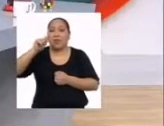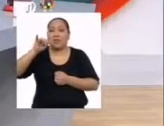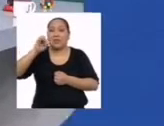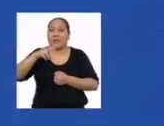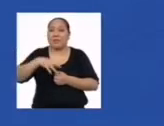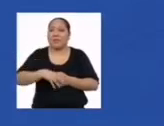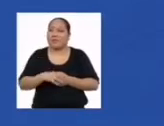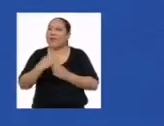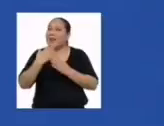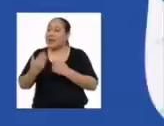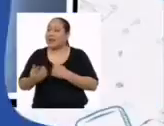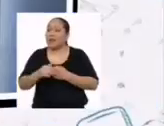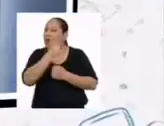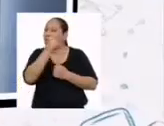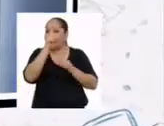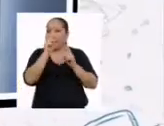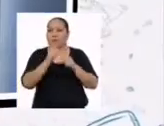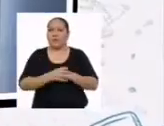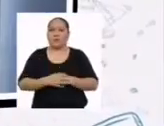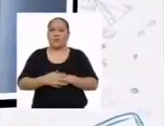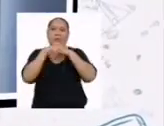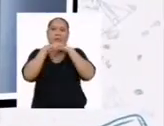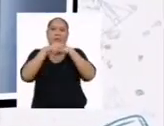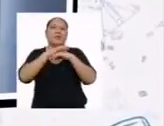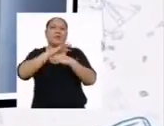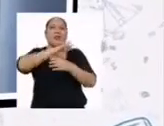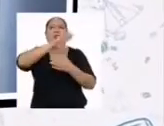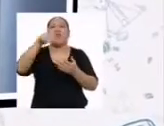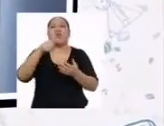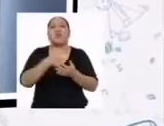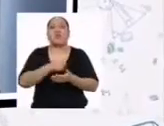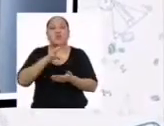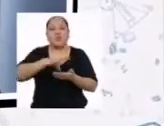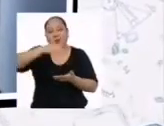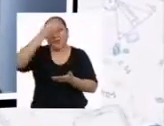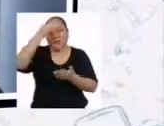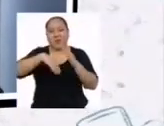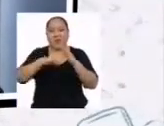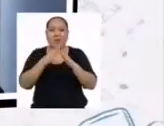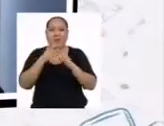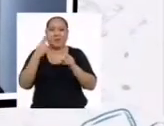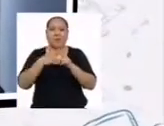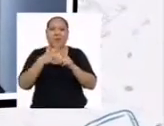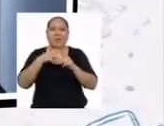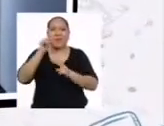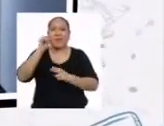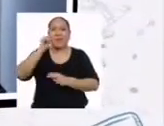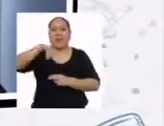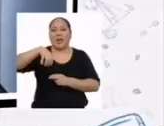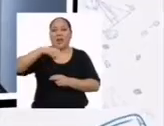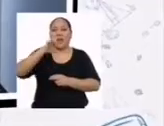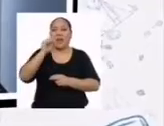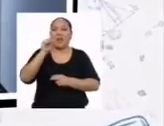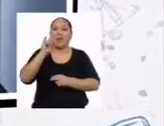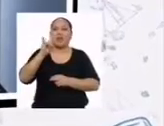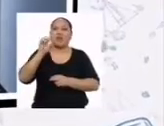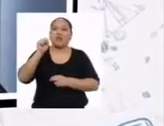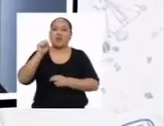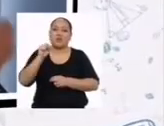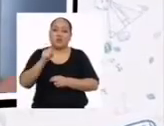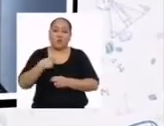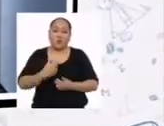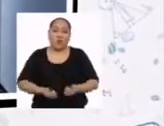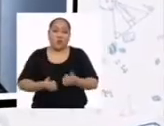otra pregunta. Saludos a toda la gente de Aprende en Casa. Mi nombre es Jesús y vivo en Ancón.